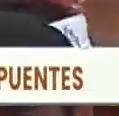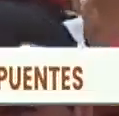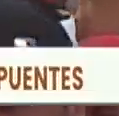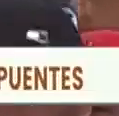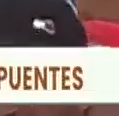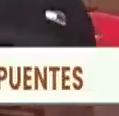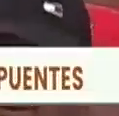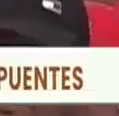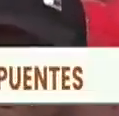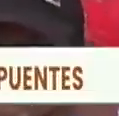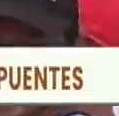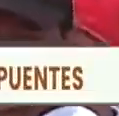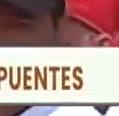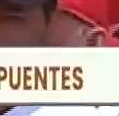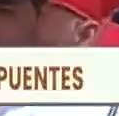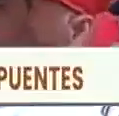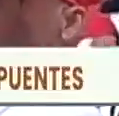el Táchira de tranquilidad.